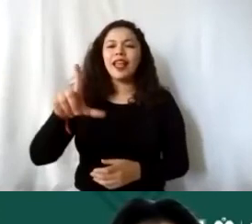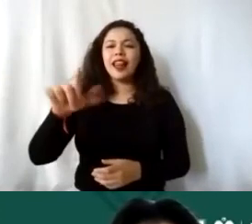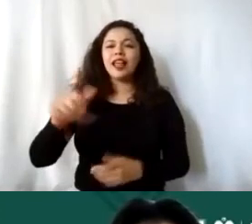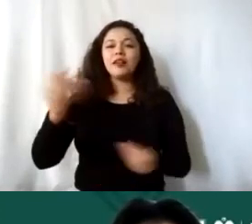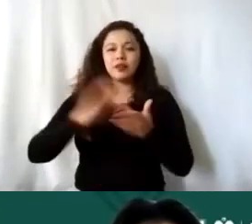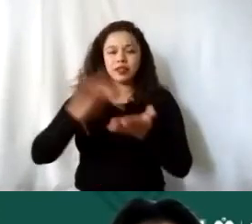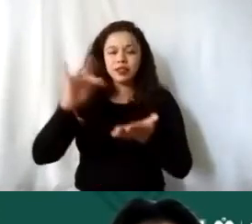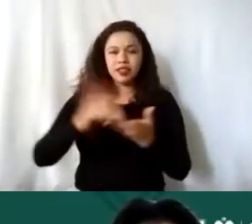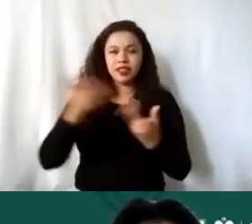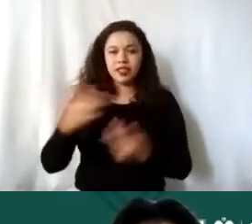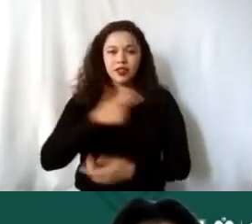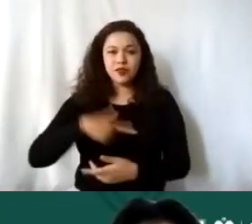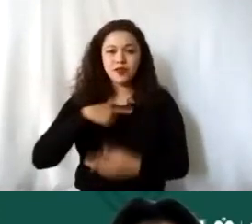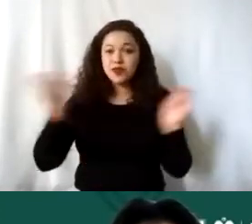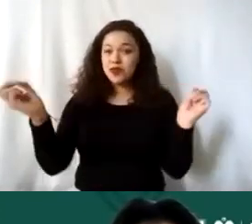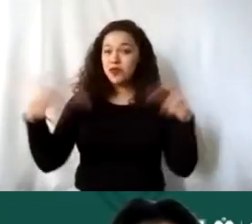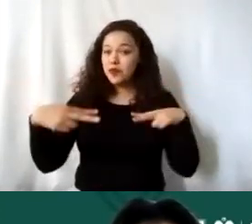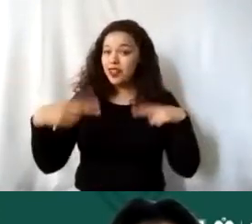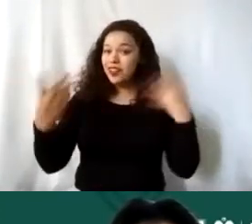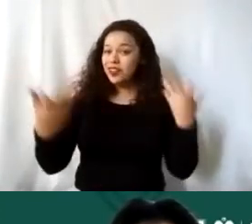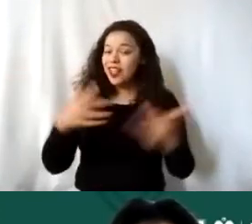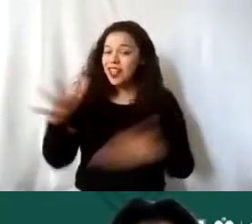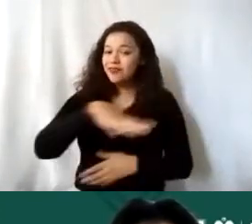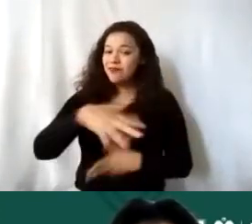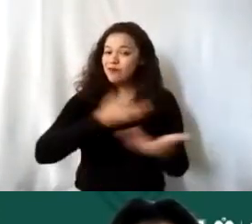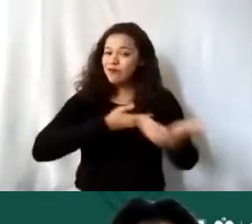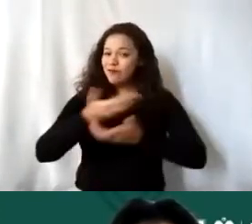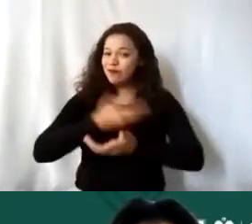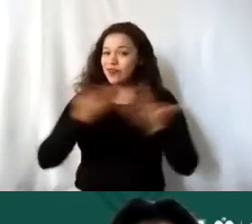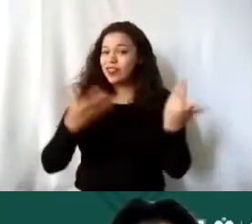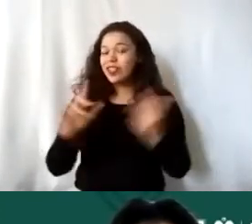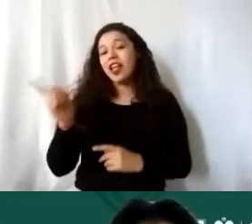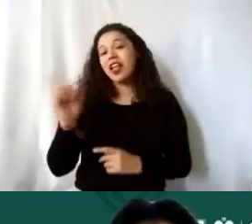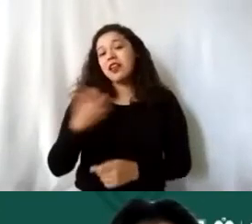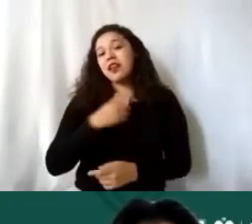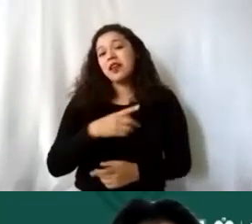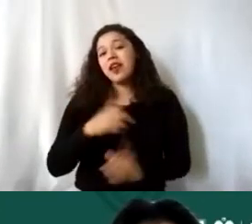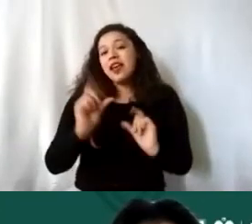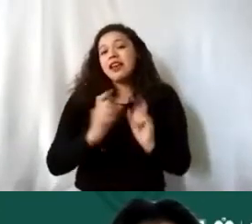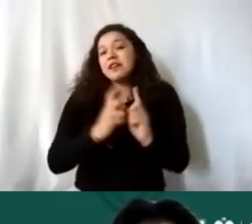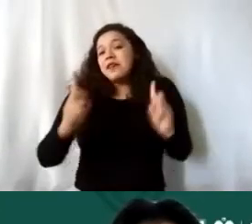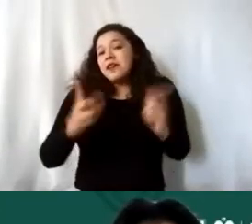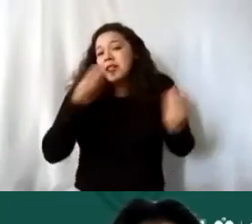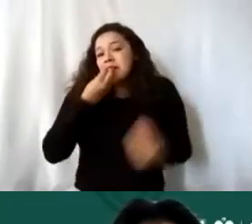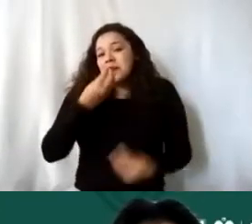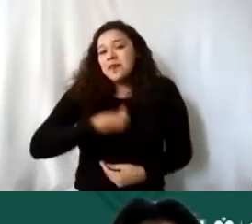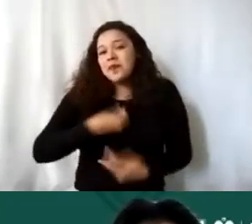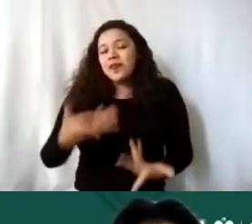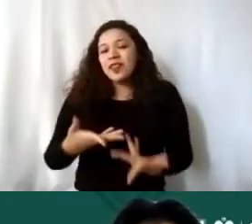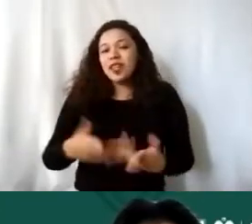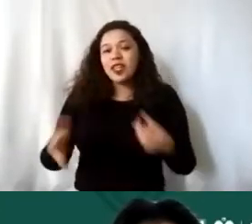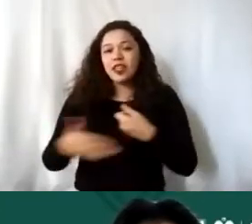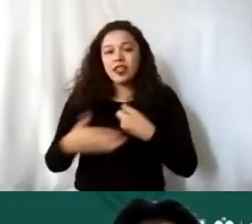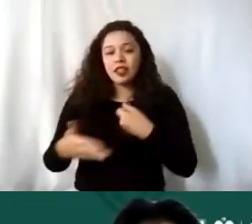un gusto vernos, compartir estos espacios, aunque sea a distancia, y ojalá que estén presentes en las